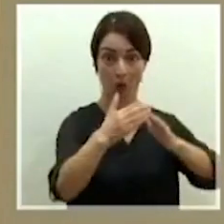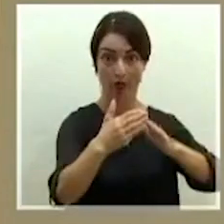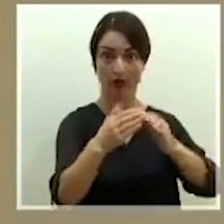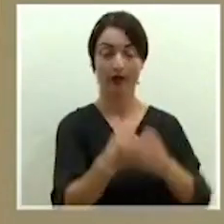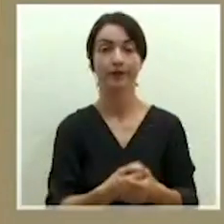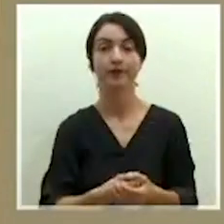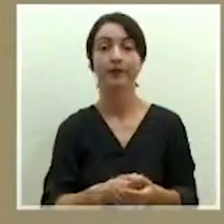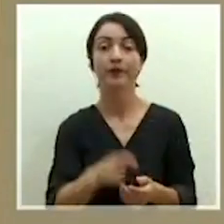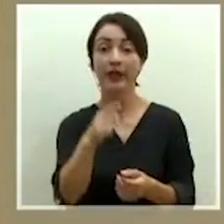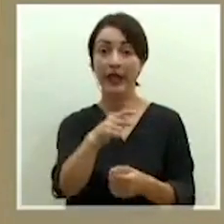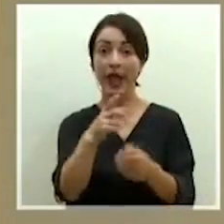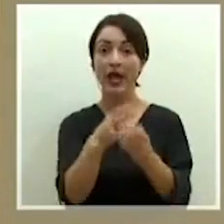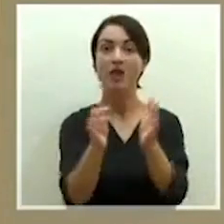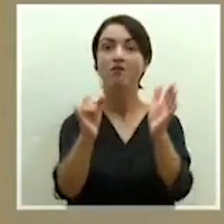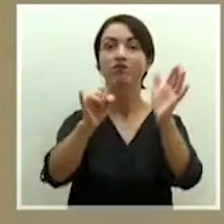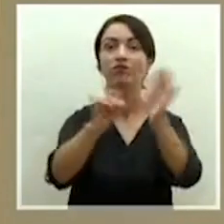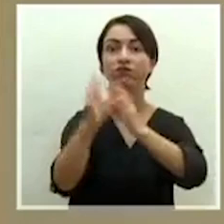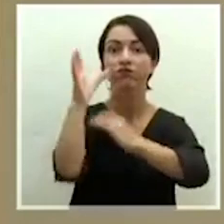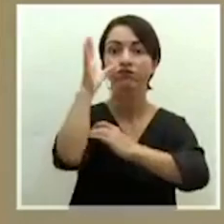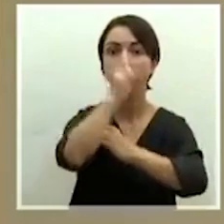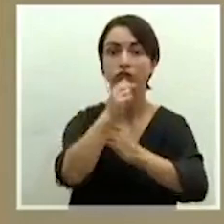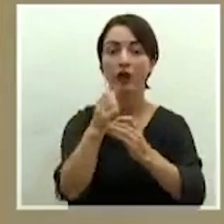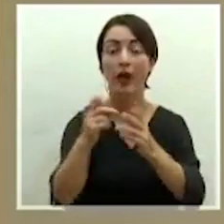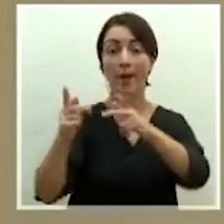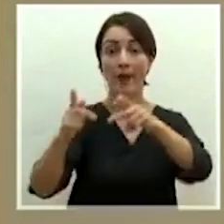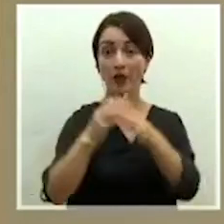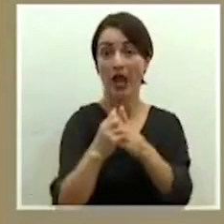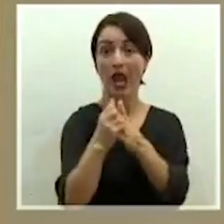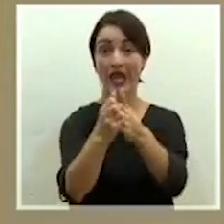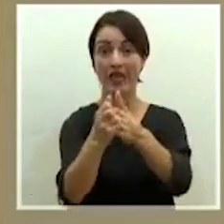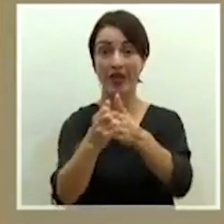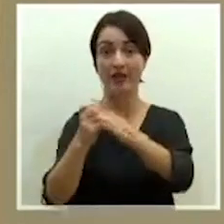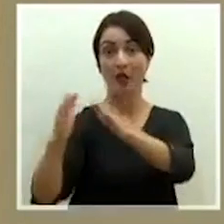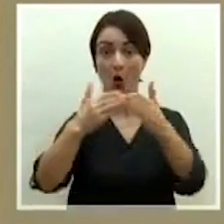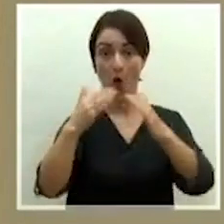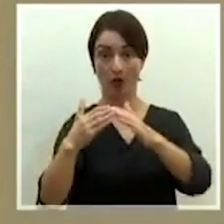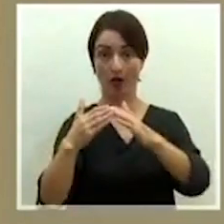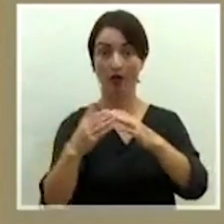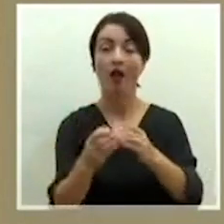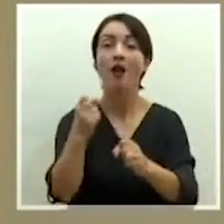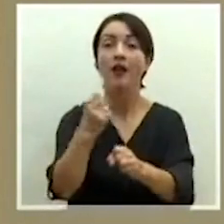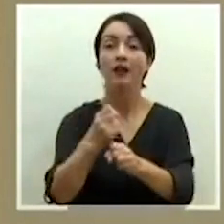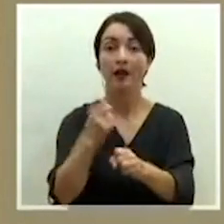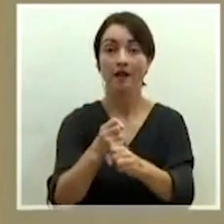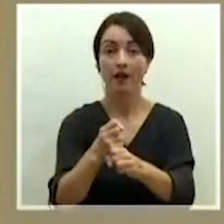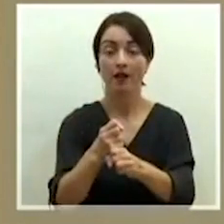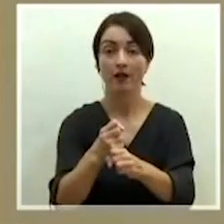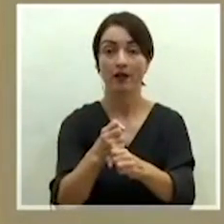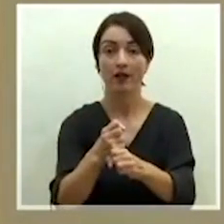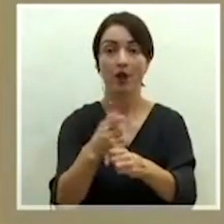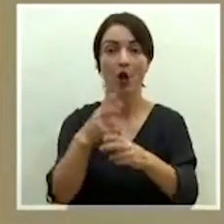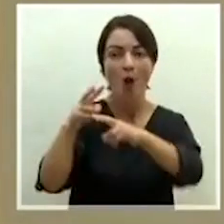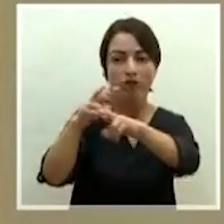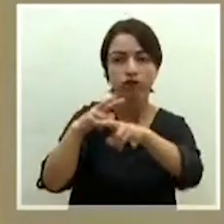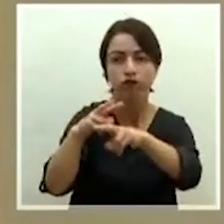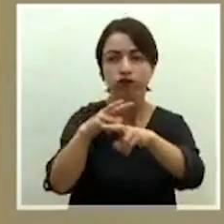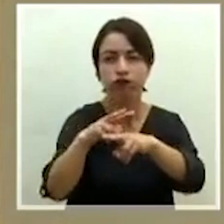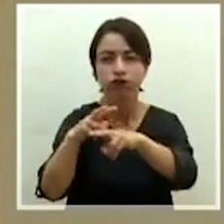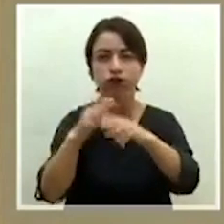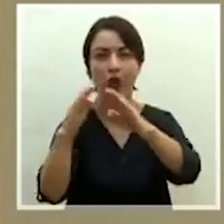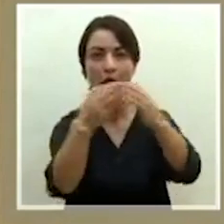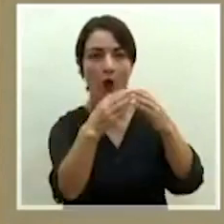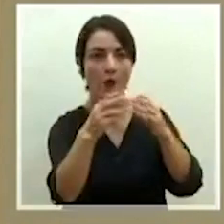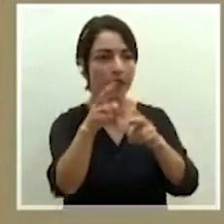caso estamos identificando líderes comunales que trabajen como un tipo de detective dentro de la